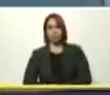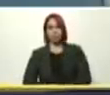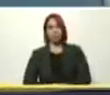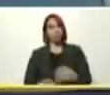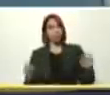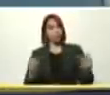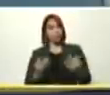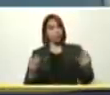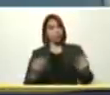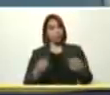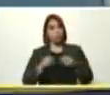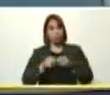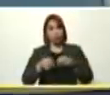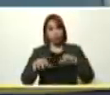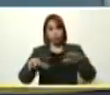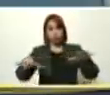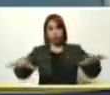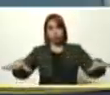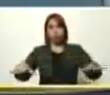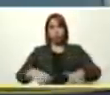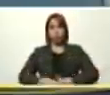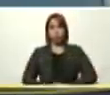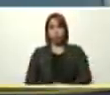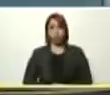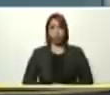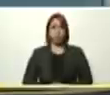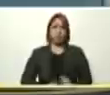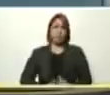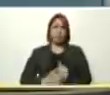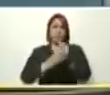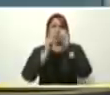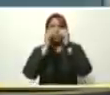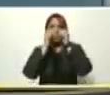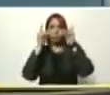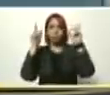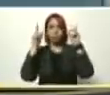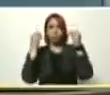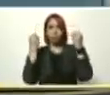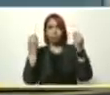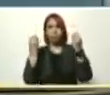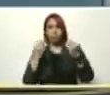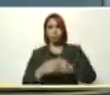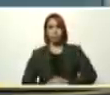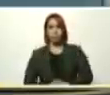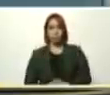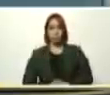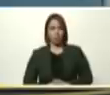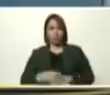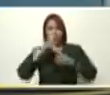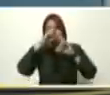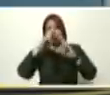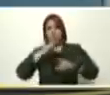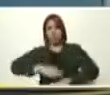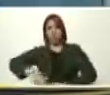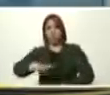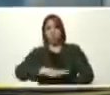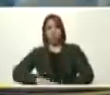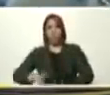siempre desplegando esta maravilla de liderazgos que cubren todo el territorio